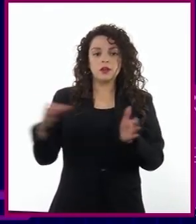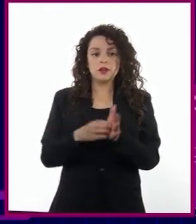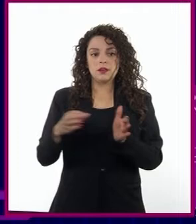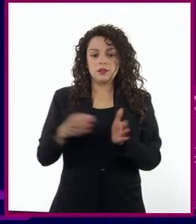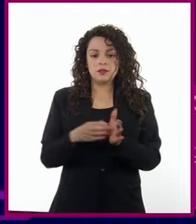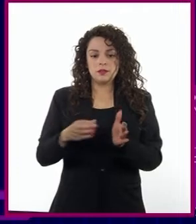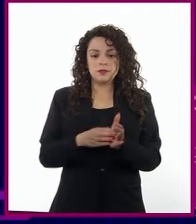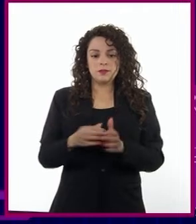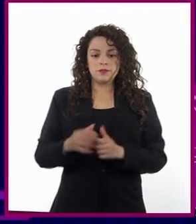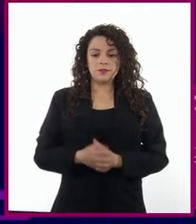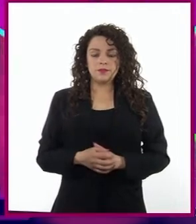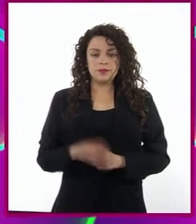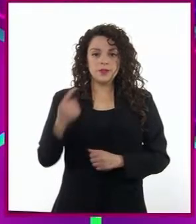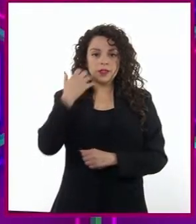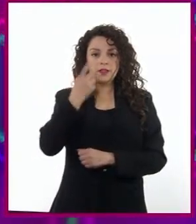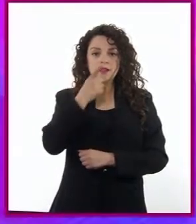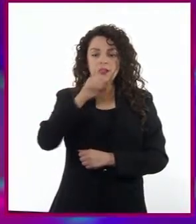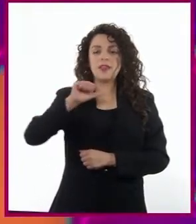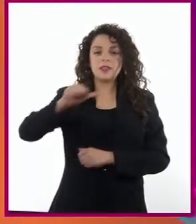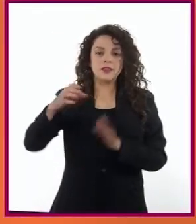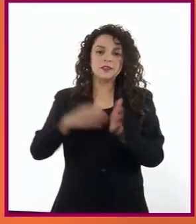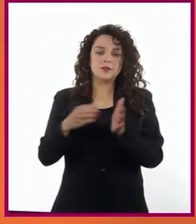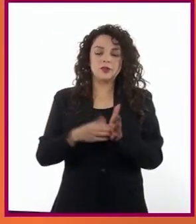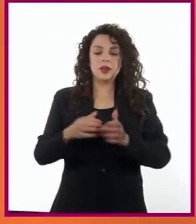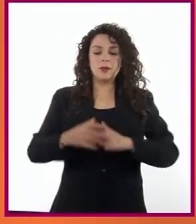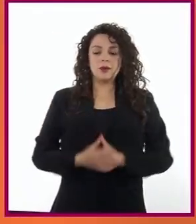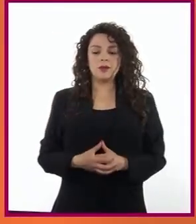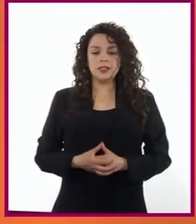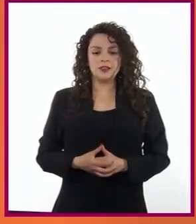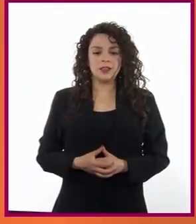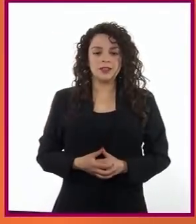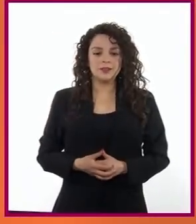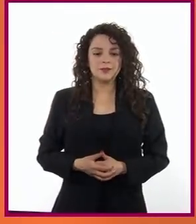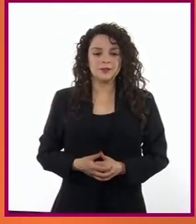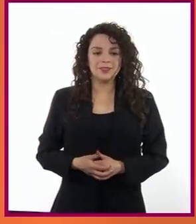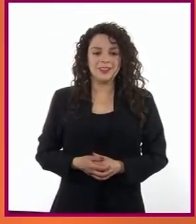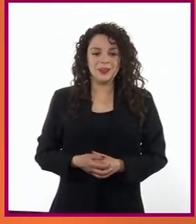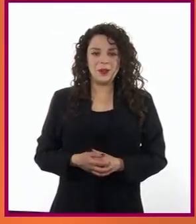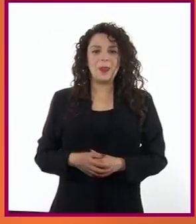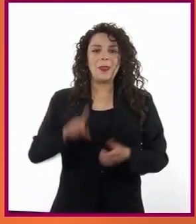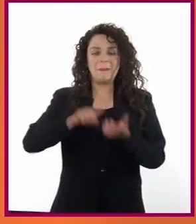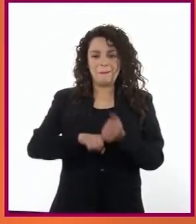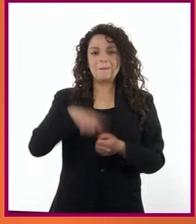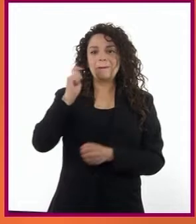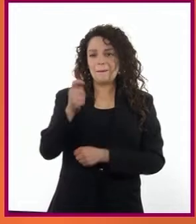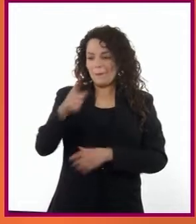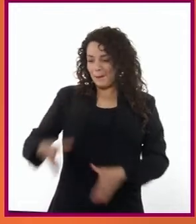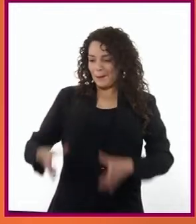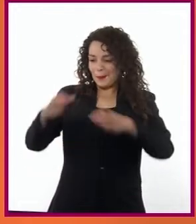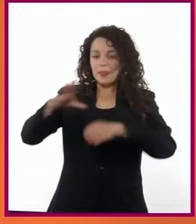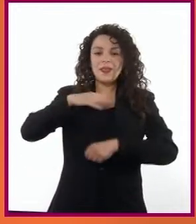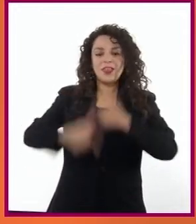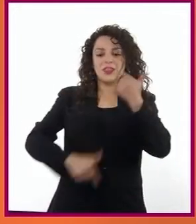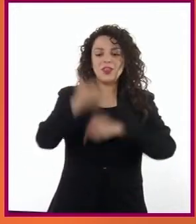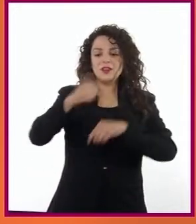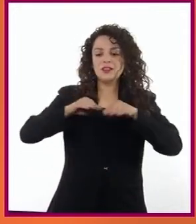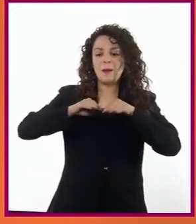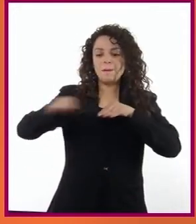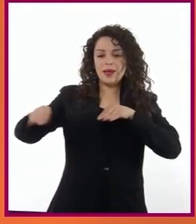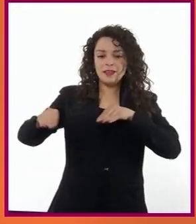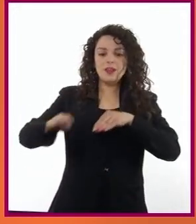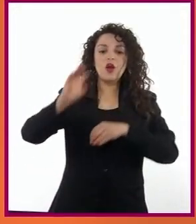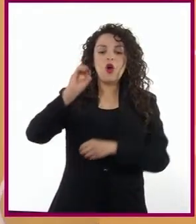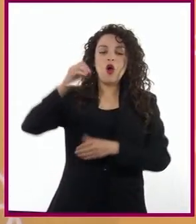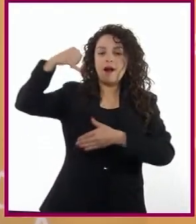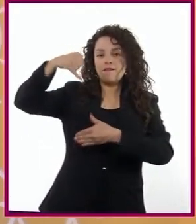16.55 cajas, es decir, 16 cajas. Completas cabrían en dicho contenedor con 12 metros de largo o